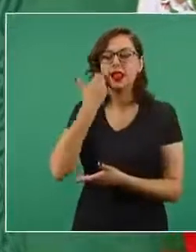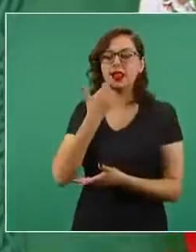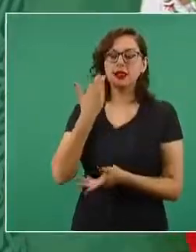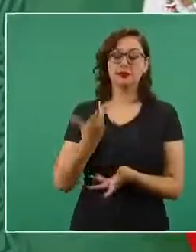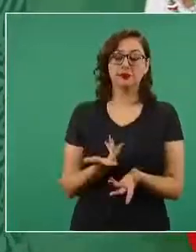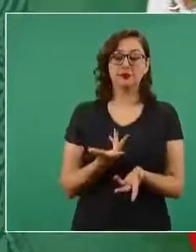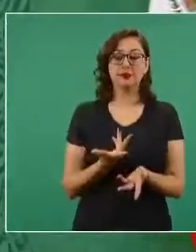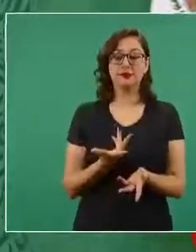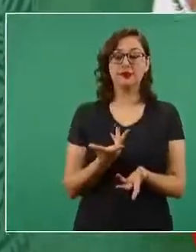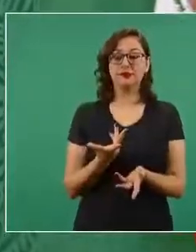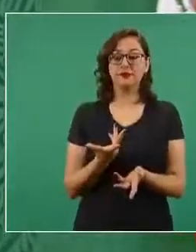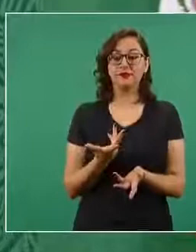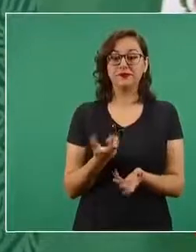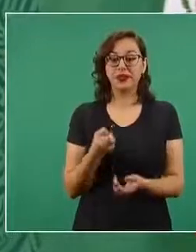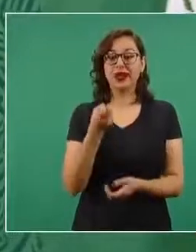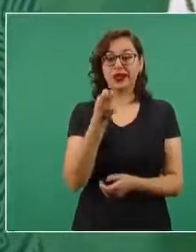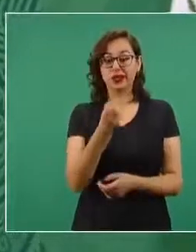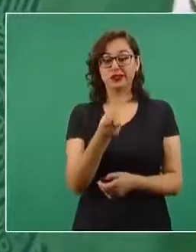con gobiernos extranjeros.